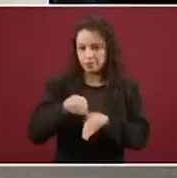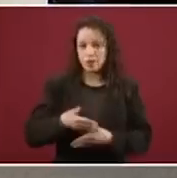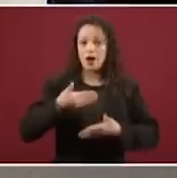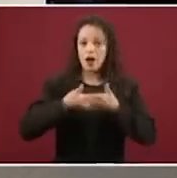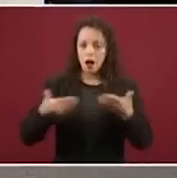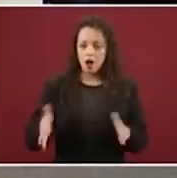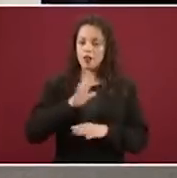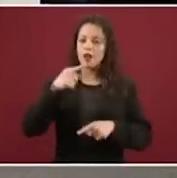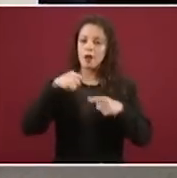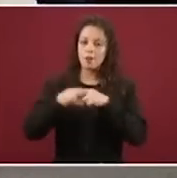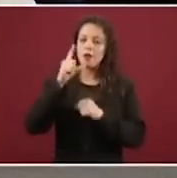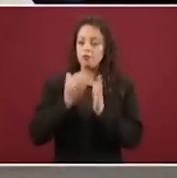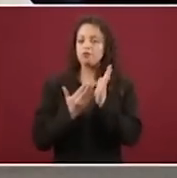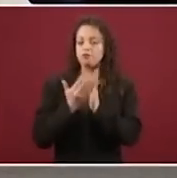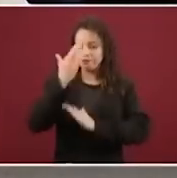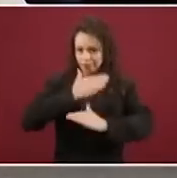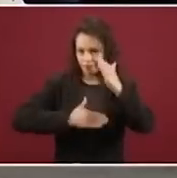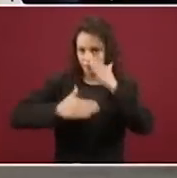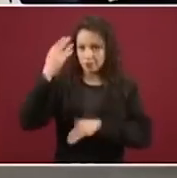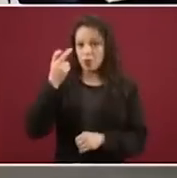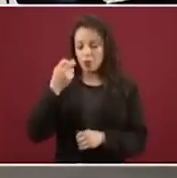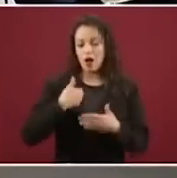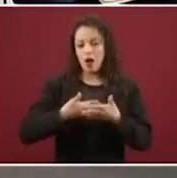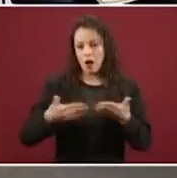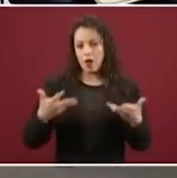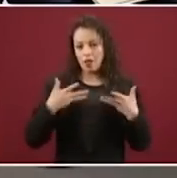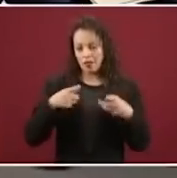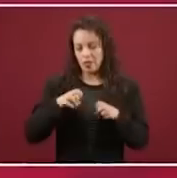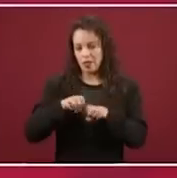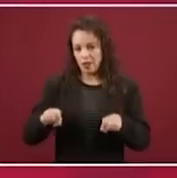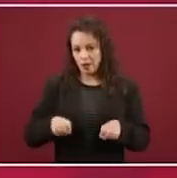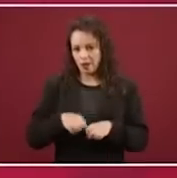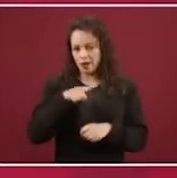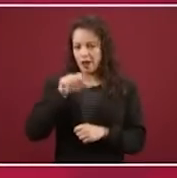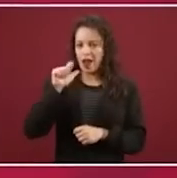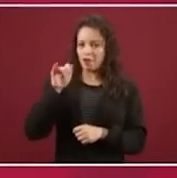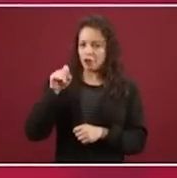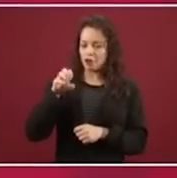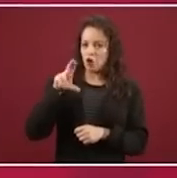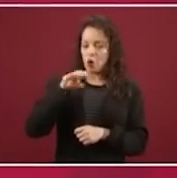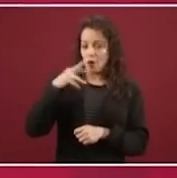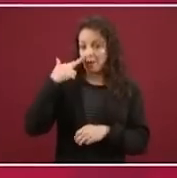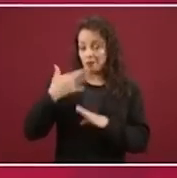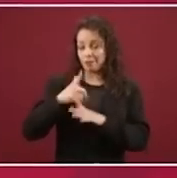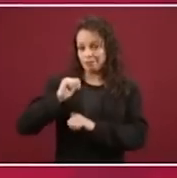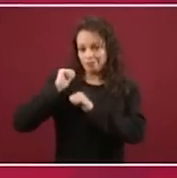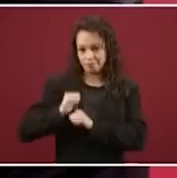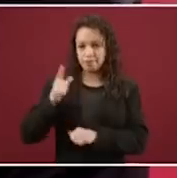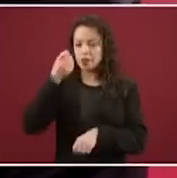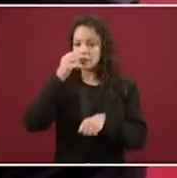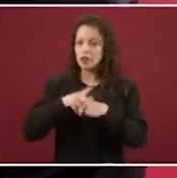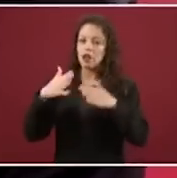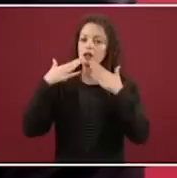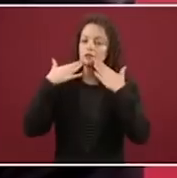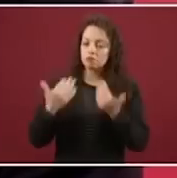Y por eso el gabinete, que lo encabeza Alfonso Romo, ahí está el secretario de Hacienda, ahí está la secretaria